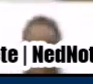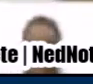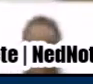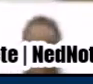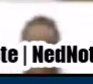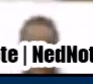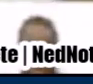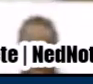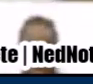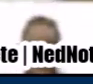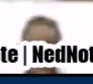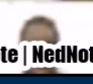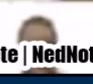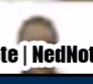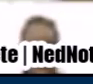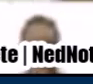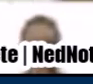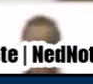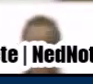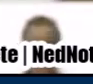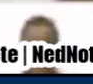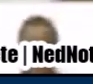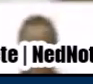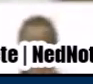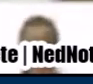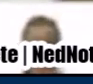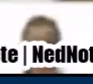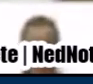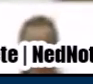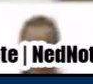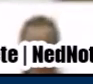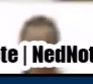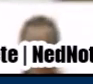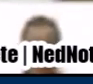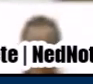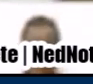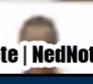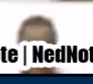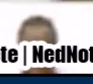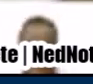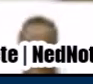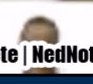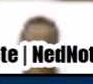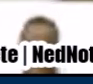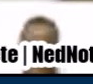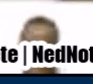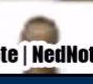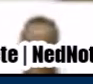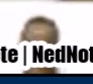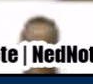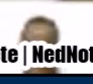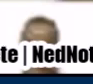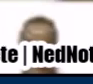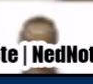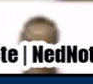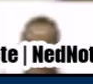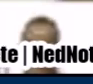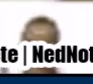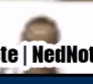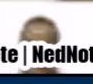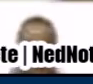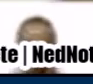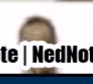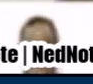es la recuperación en conjunto de las condiciones para poder participar, para poder lograr una votación. En estas condiciones nadie va a convalidar esa